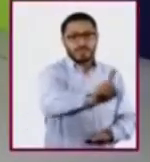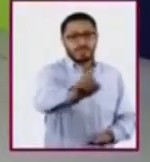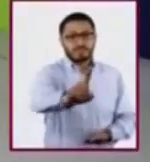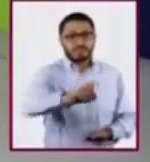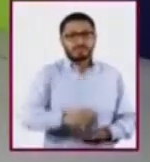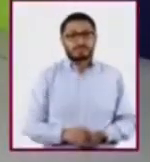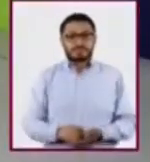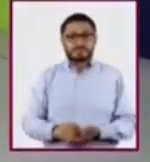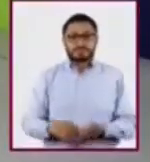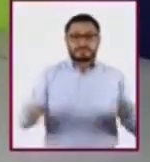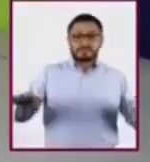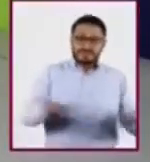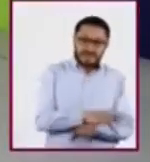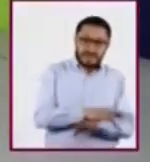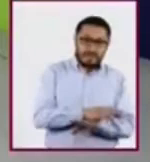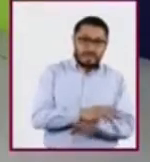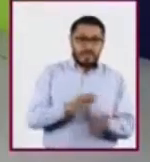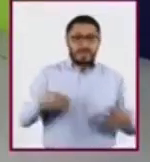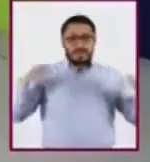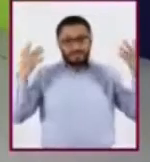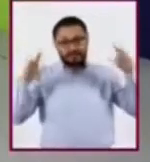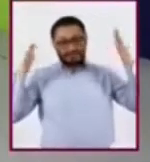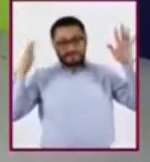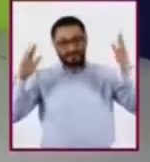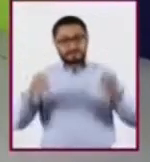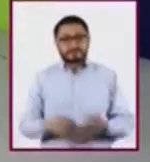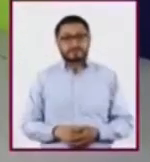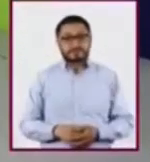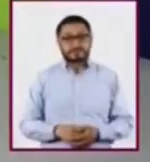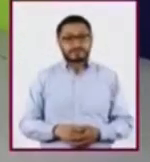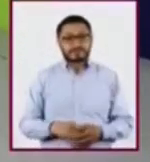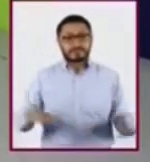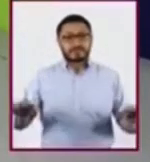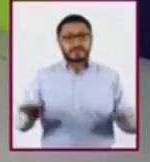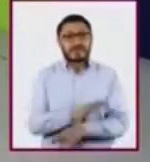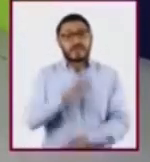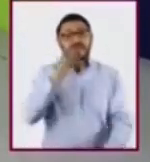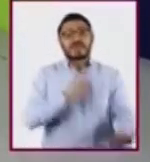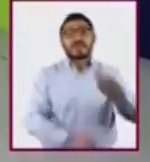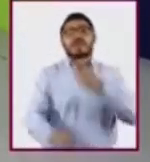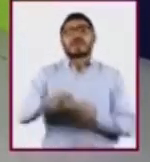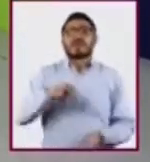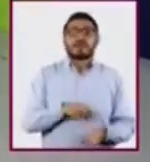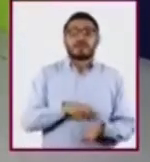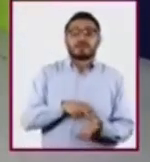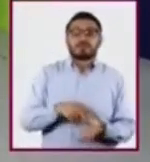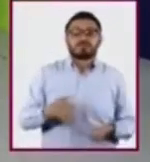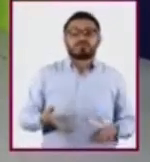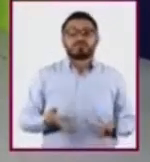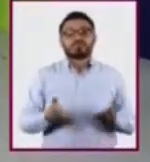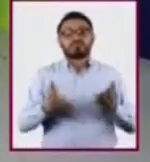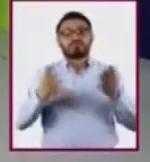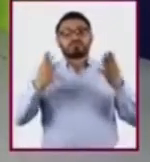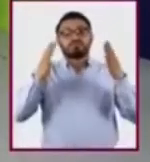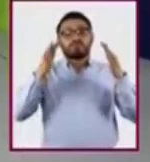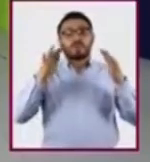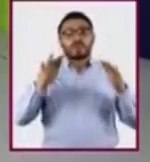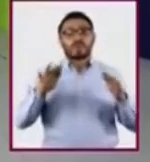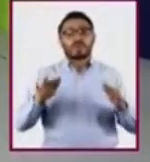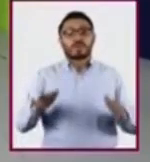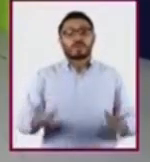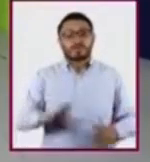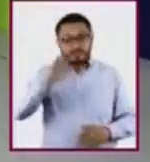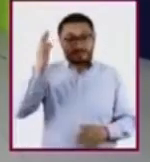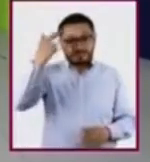Muy bien, una más, cambio. Y regreso caminando, tomando aire por la nariz. Recuerden realizar